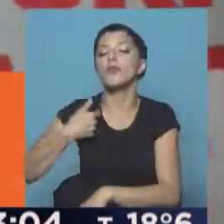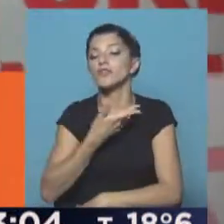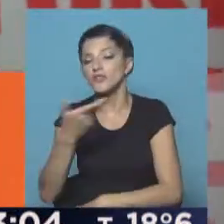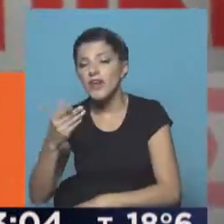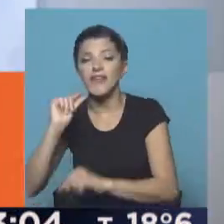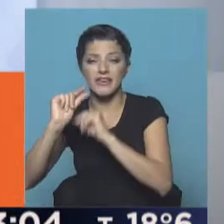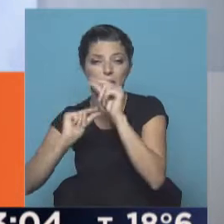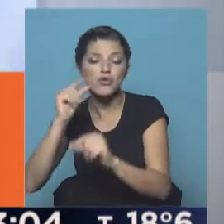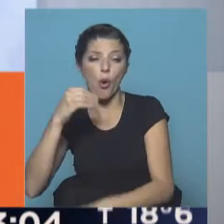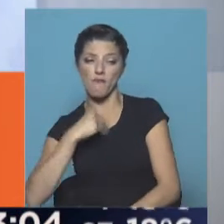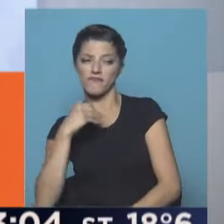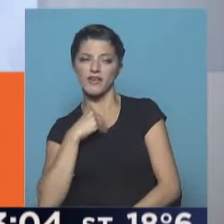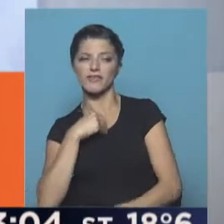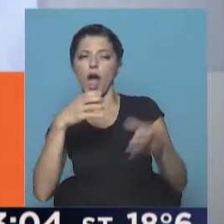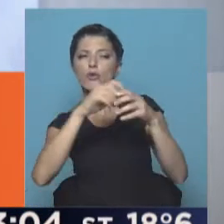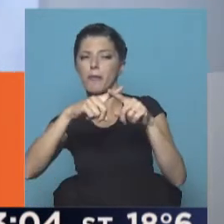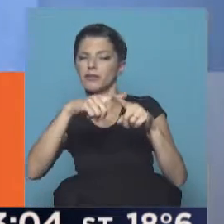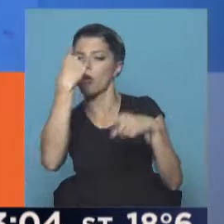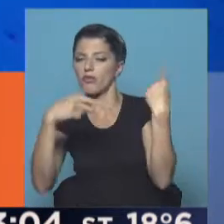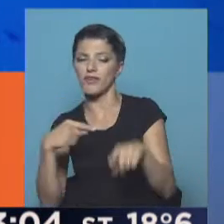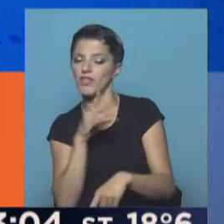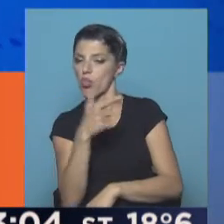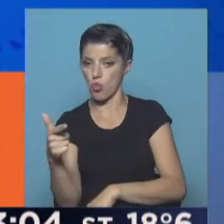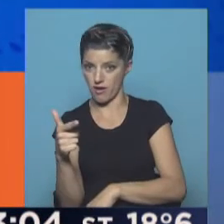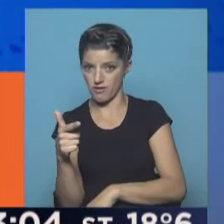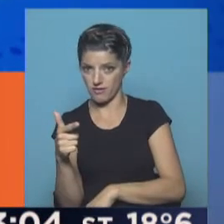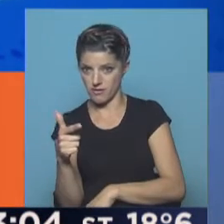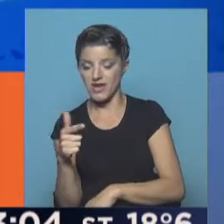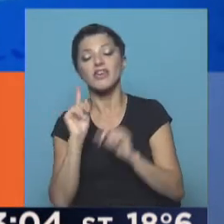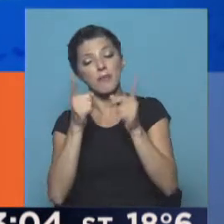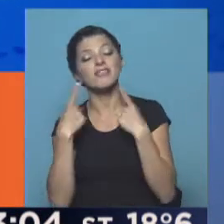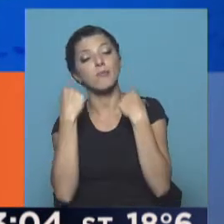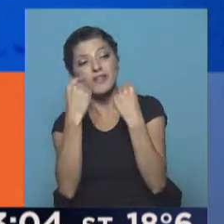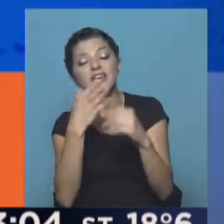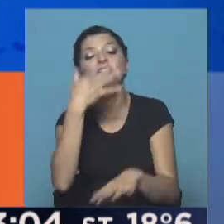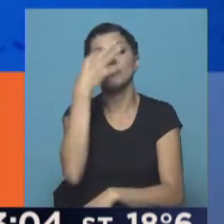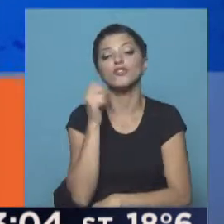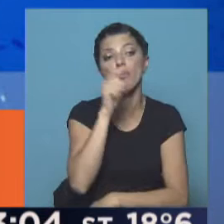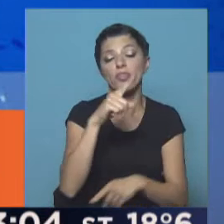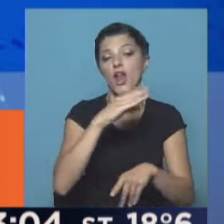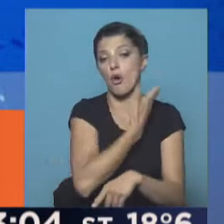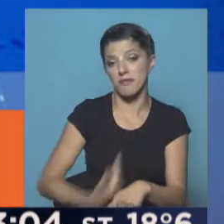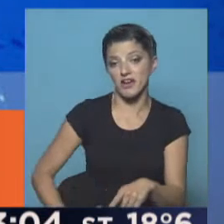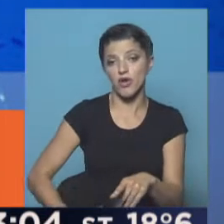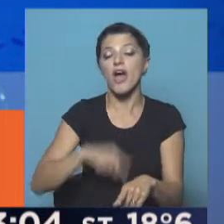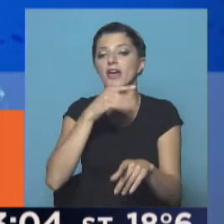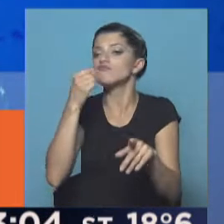más desconfiadas de los discursos políticos tradicionales y críticas de las decisiones sin consenso.